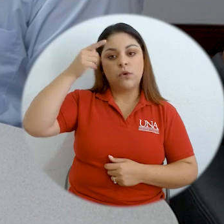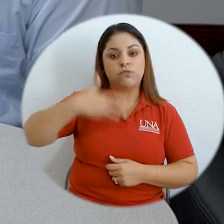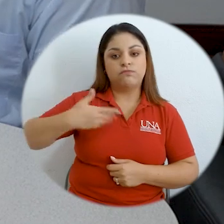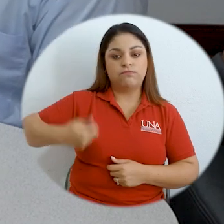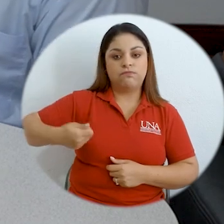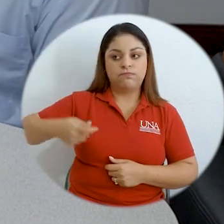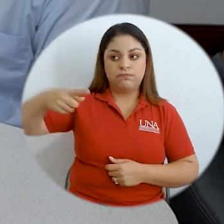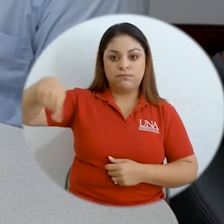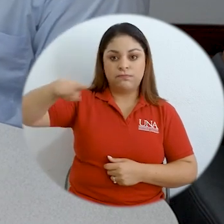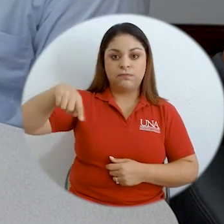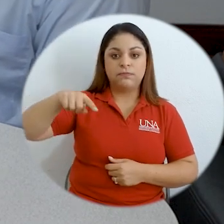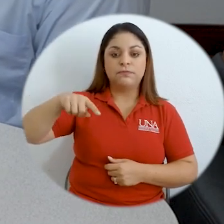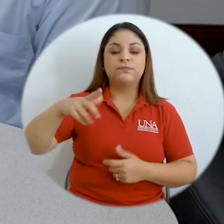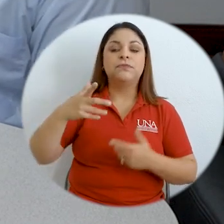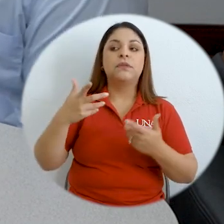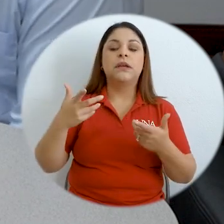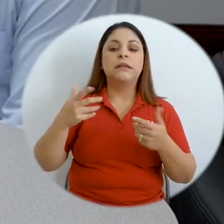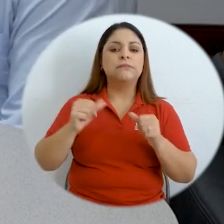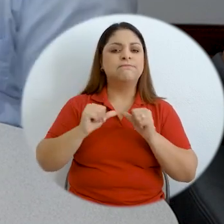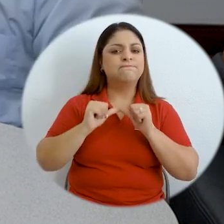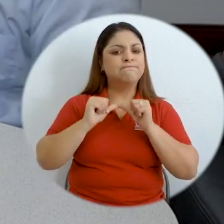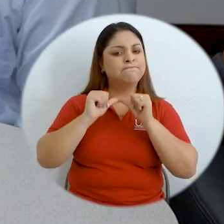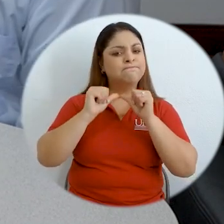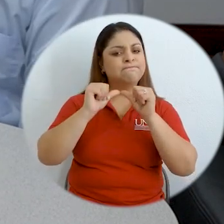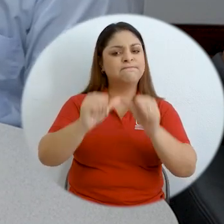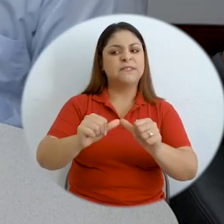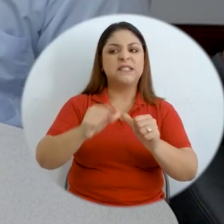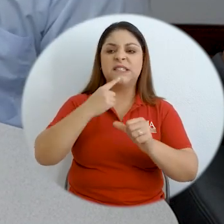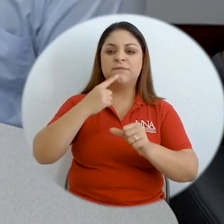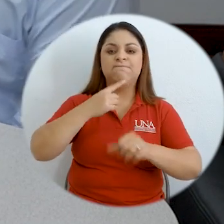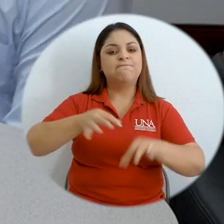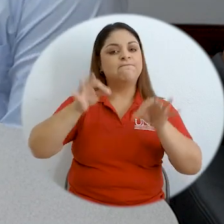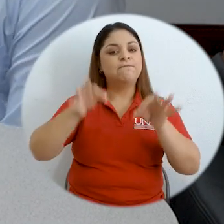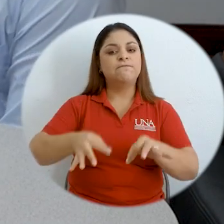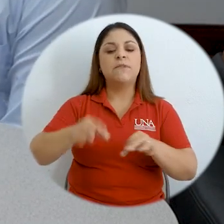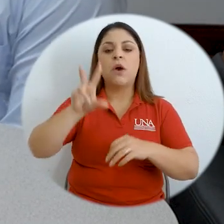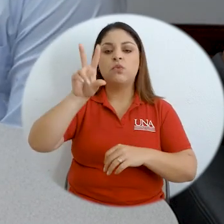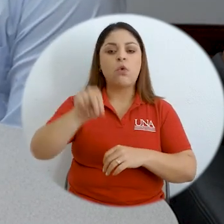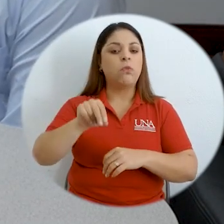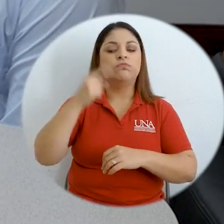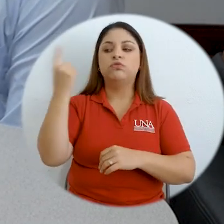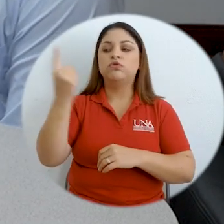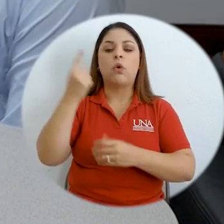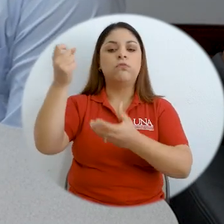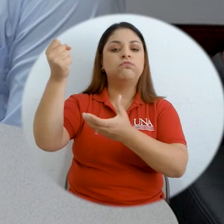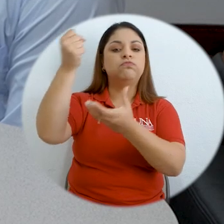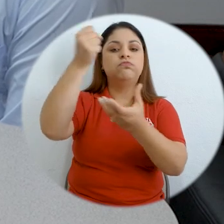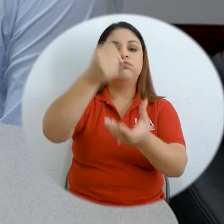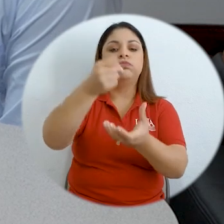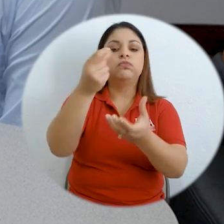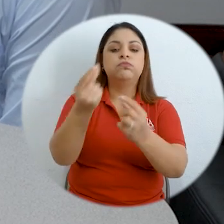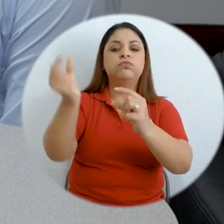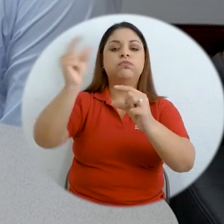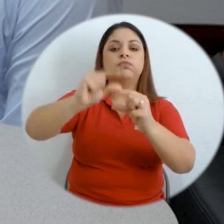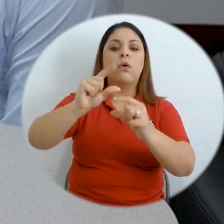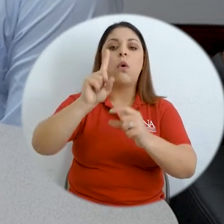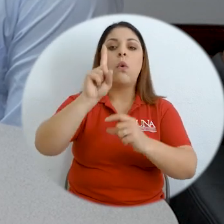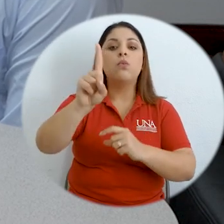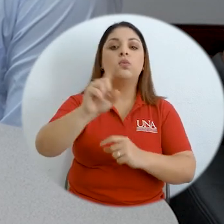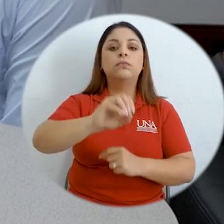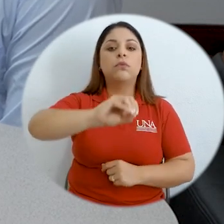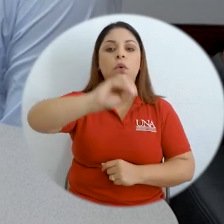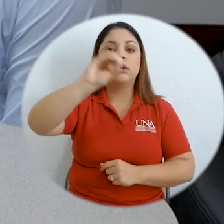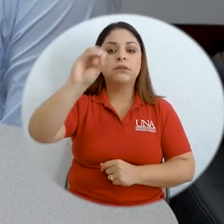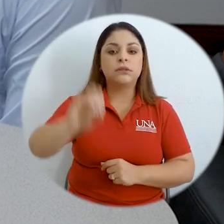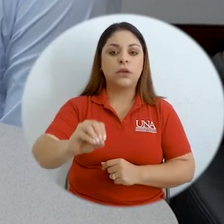mantuvo siempre firme a solo reconocer por inflación un 1%. Ahora voy a